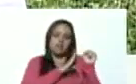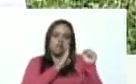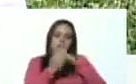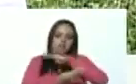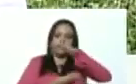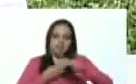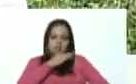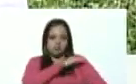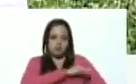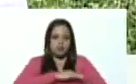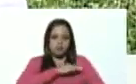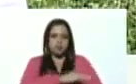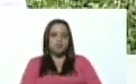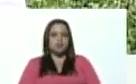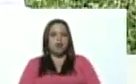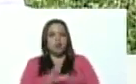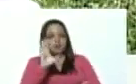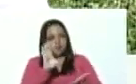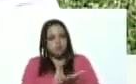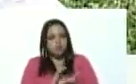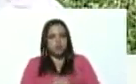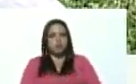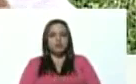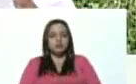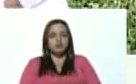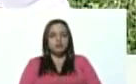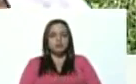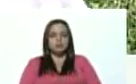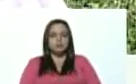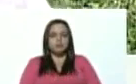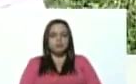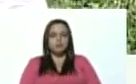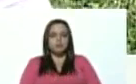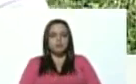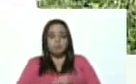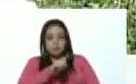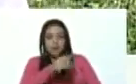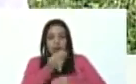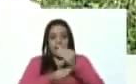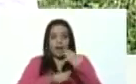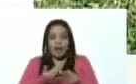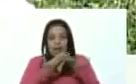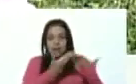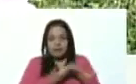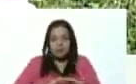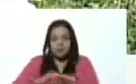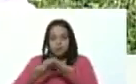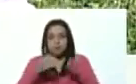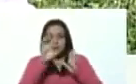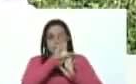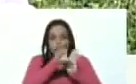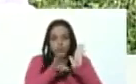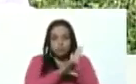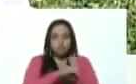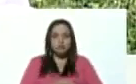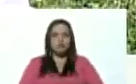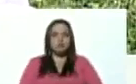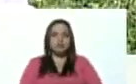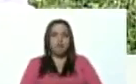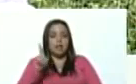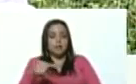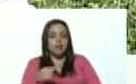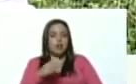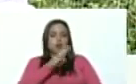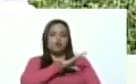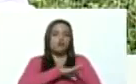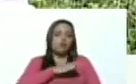misiones también como epicentro, para que ellos ahí hagan sus estudios, sus cursos. El Parlamento Comunal va a tener ahí